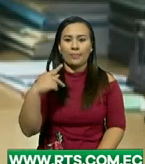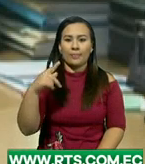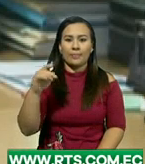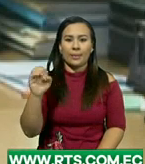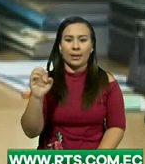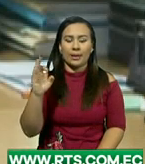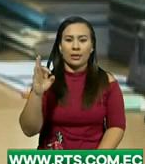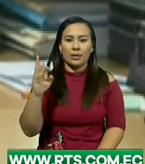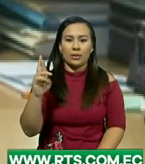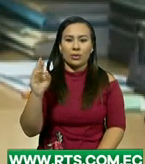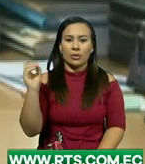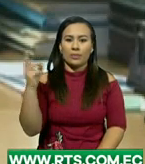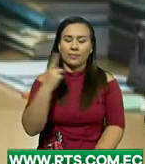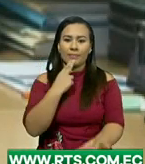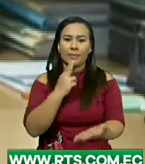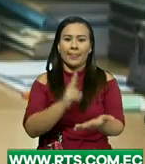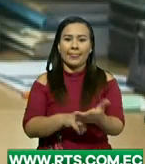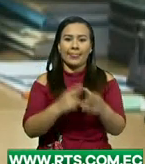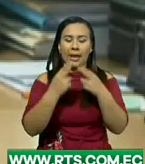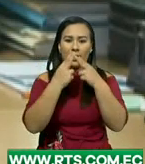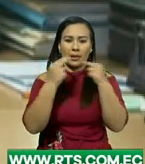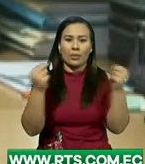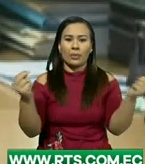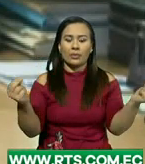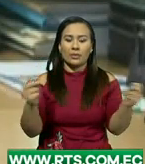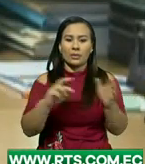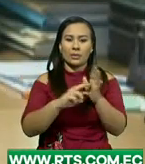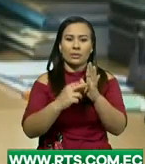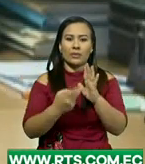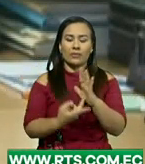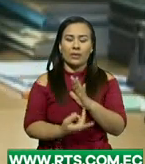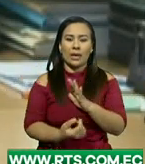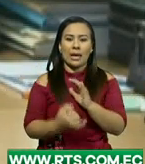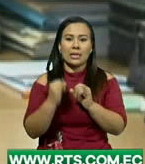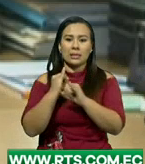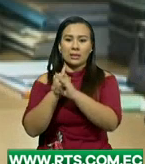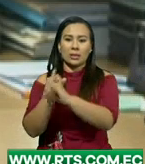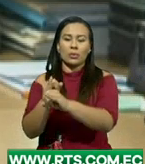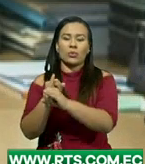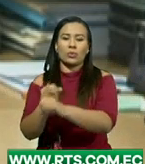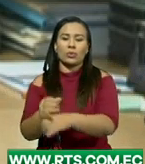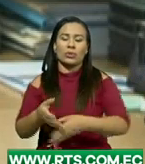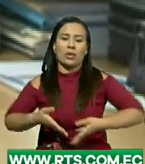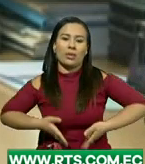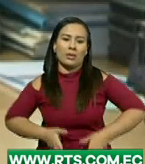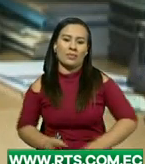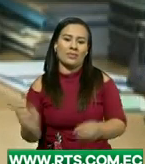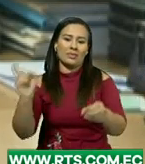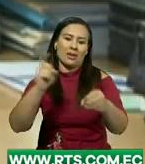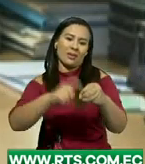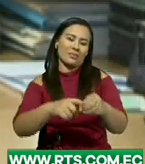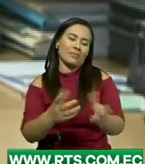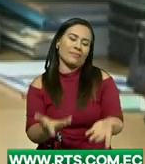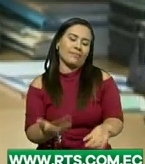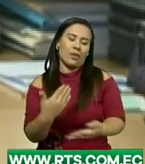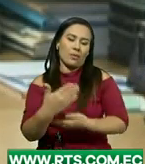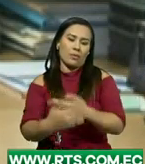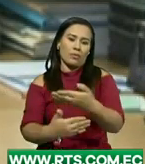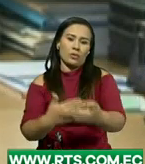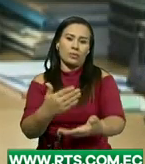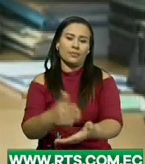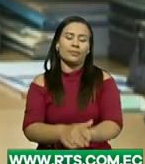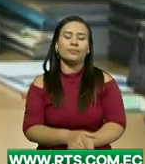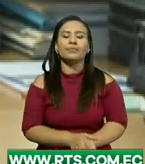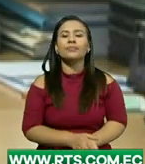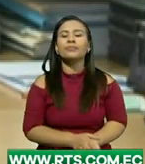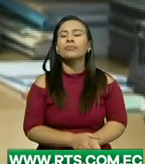carta de naturalización. Una carta de naturalización, digamos que es un equivalente a una inscripción de nacimiento, ¿sí? En función de eso, pues se